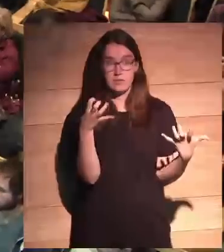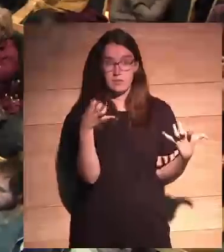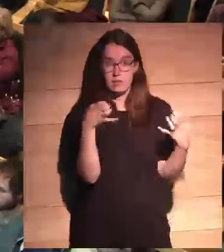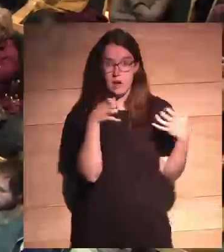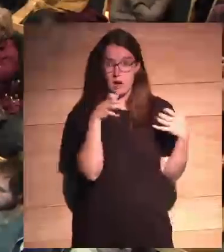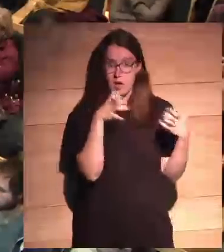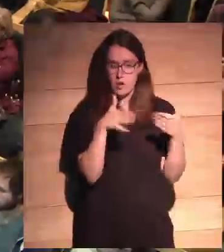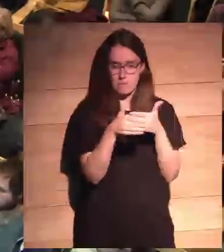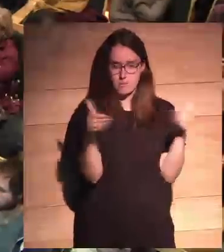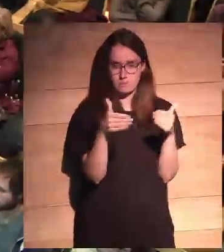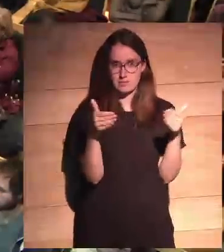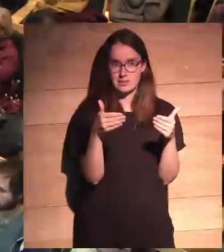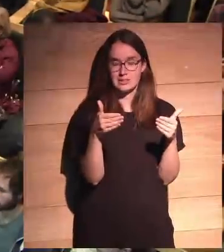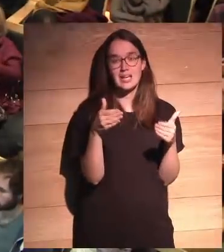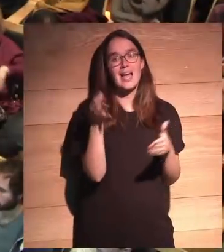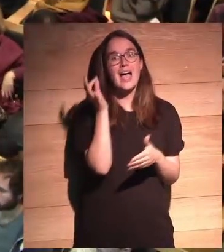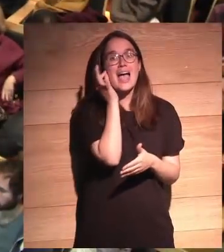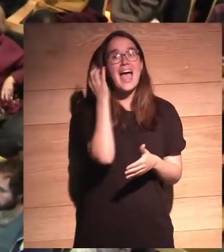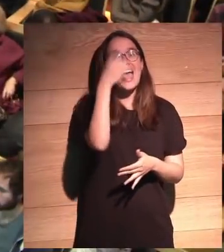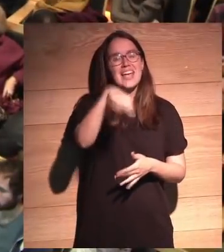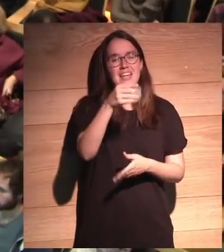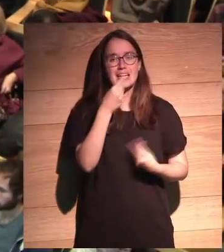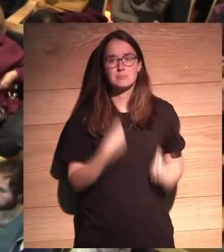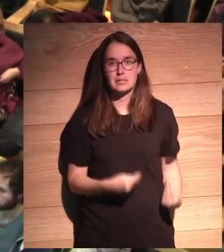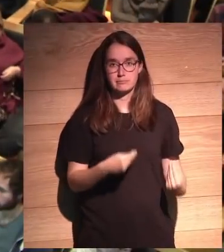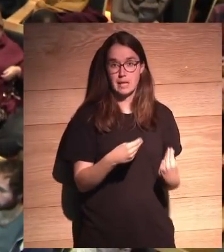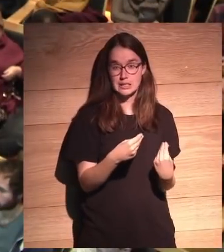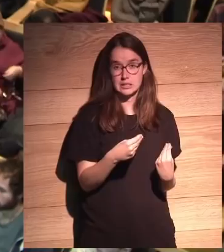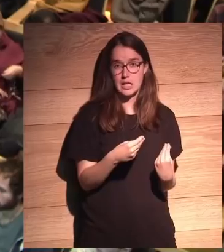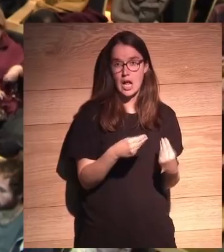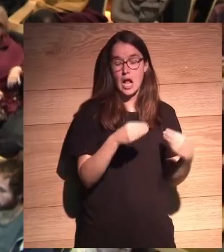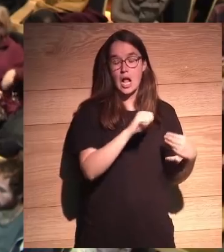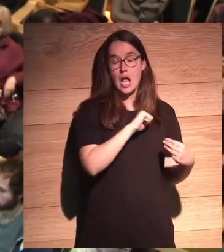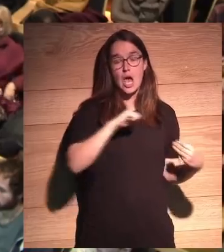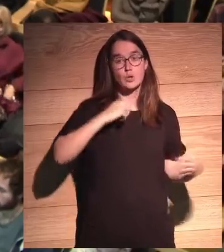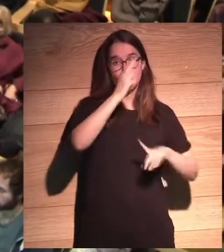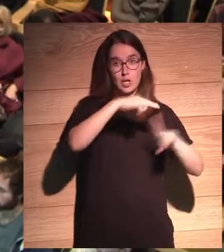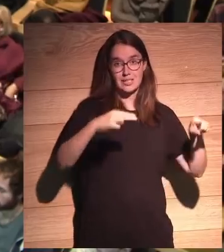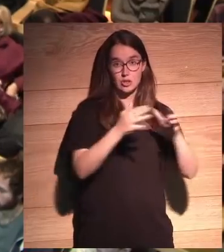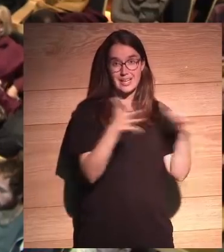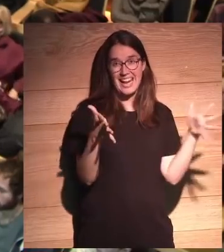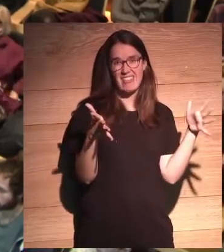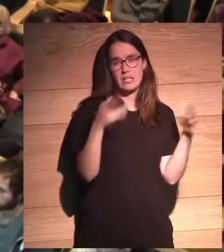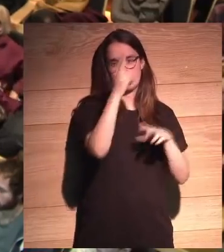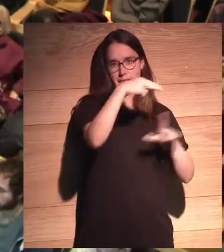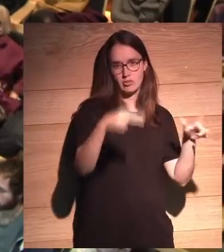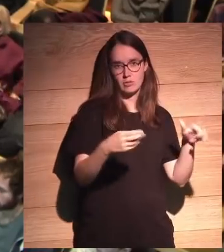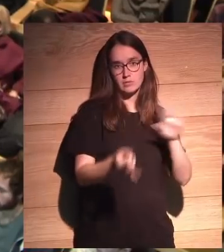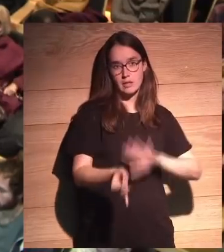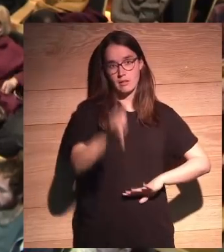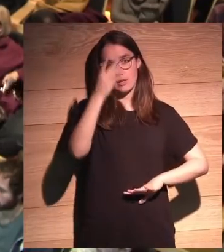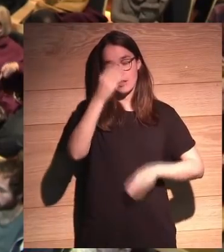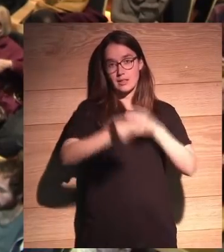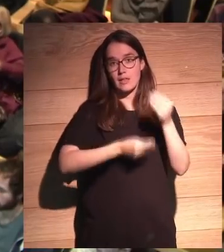con este libro, ellas mismas, autorretratos de grandes pintoras, ha tenido la extraordinaria idea de hacer un